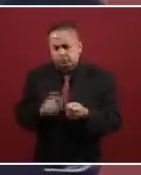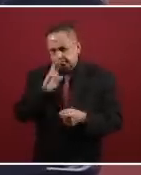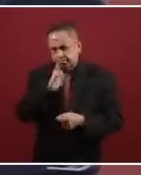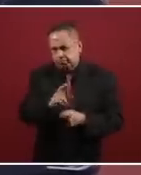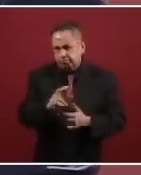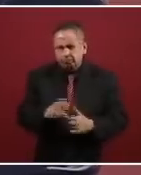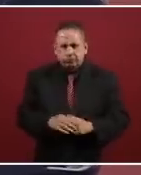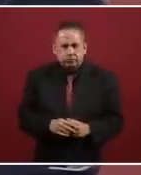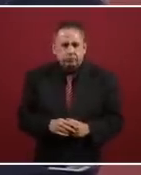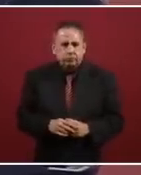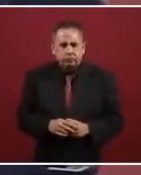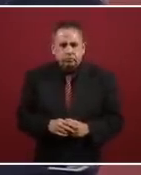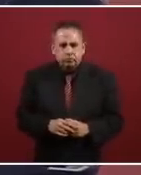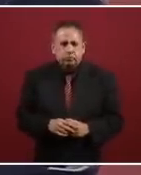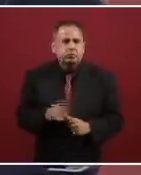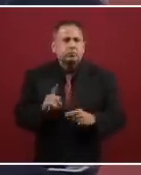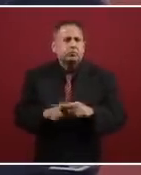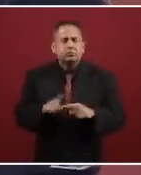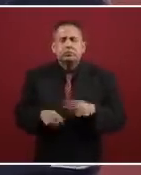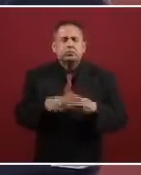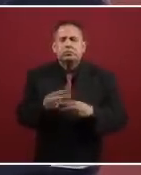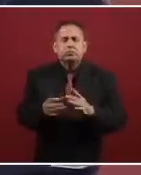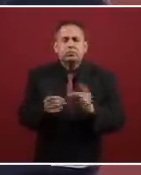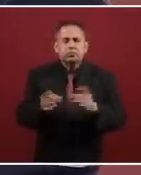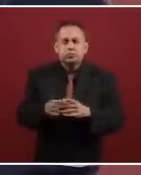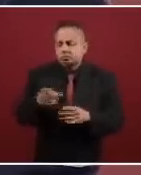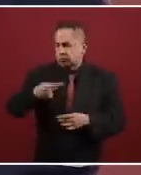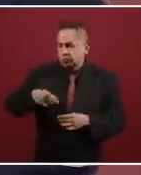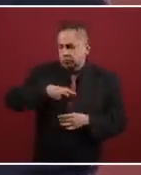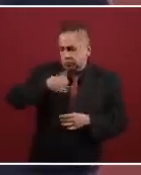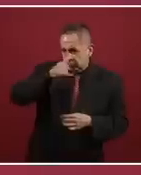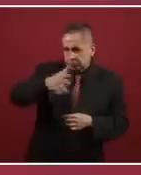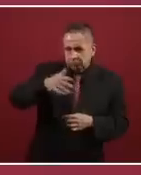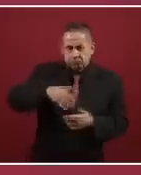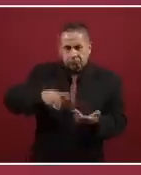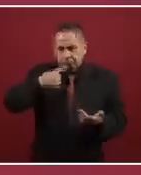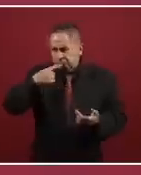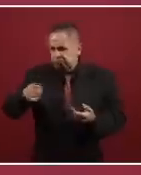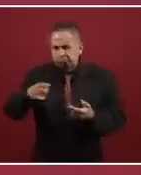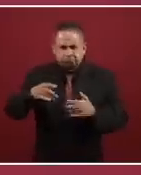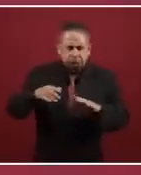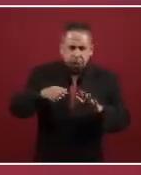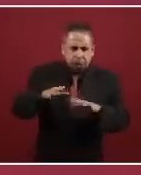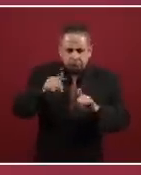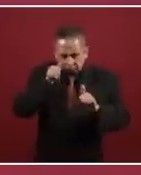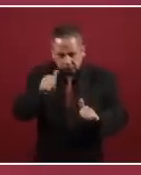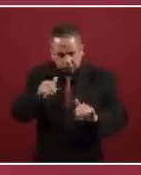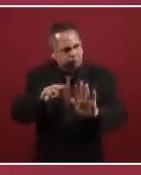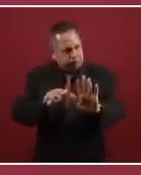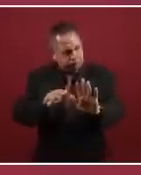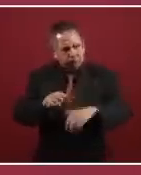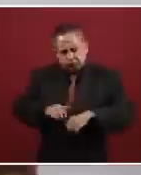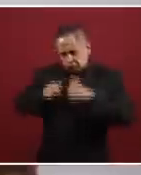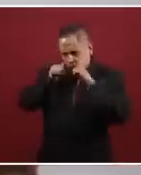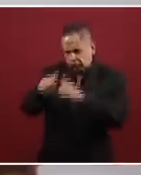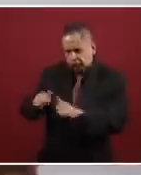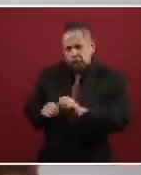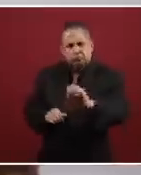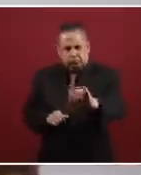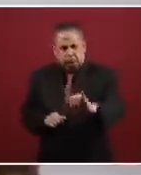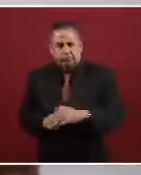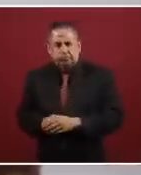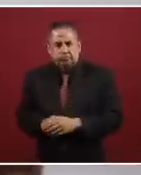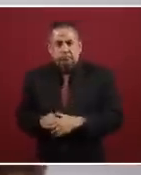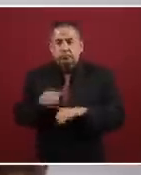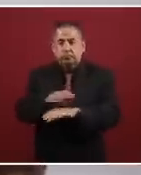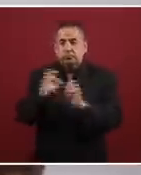respuesta a quienes están protestando, demandando ser atendidos. Acerca de lo de